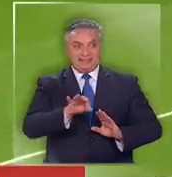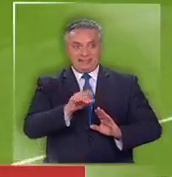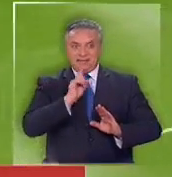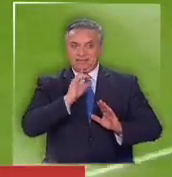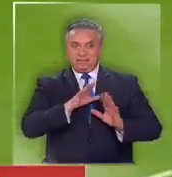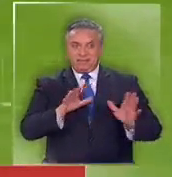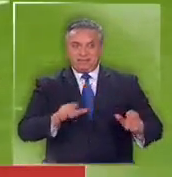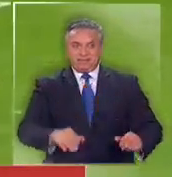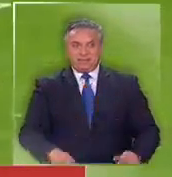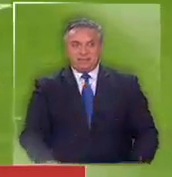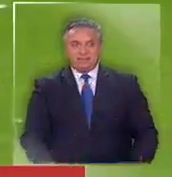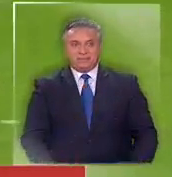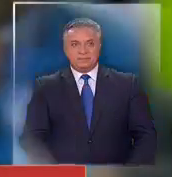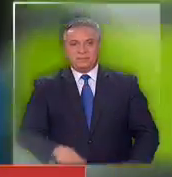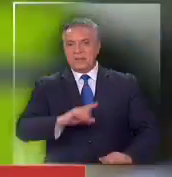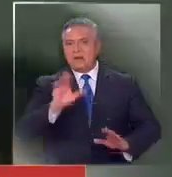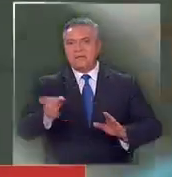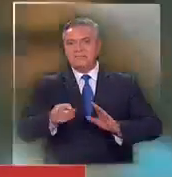tiró! ¡Gol!